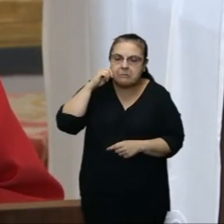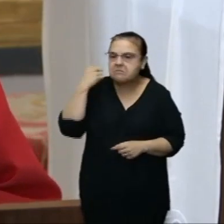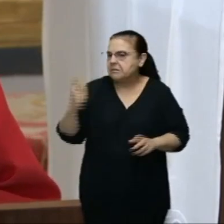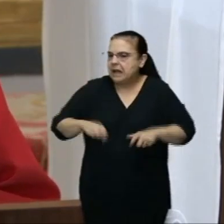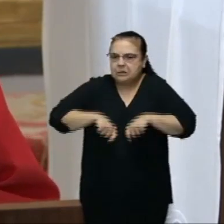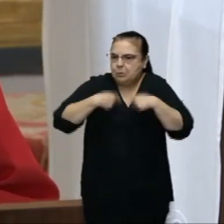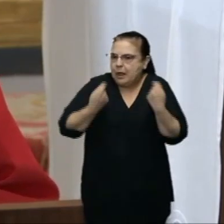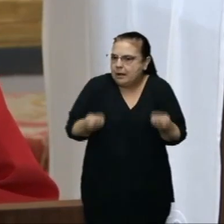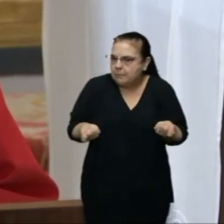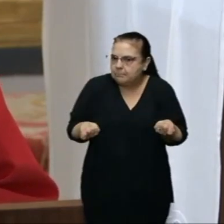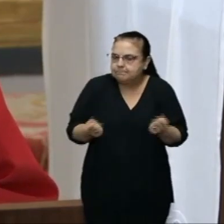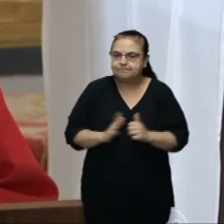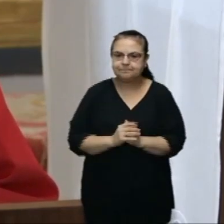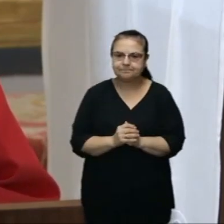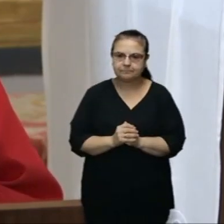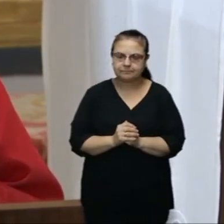natural.